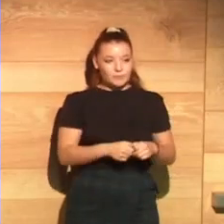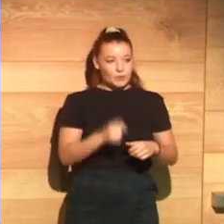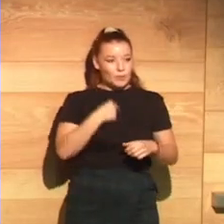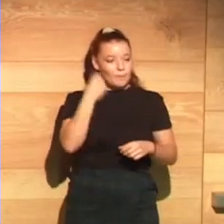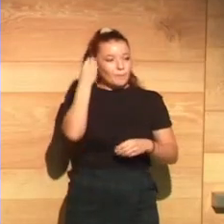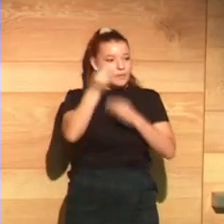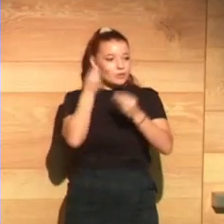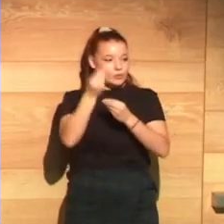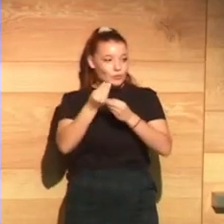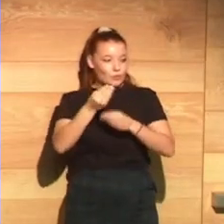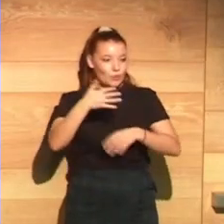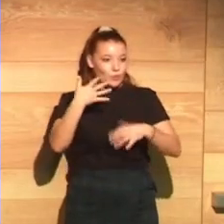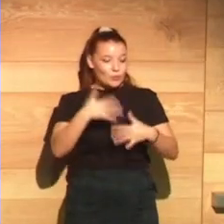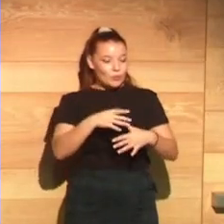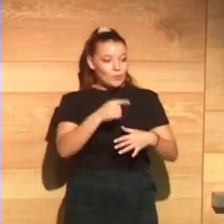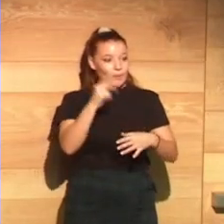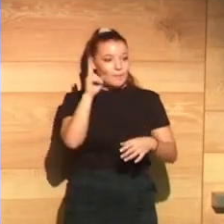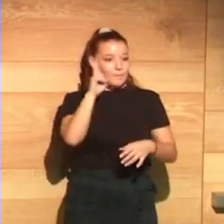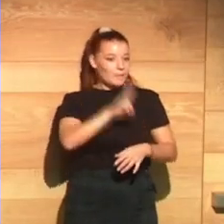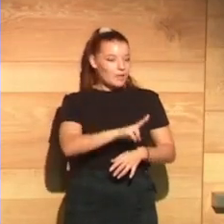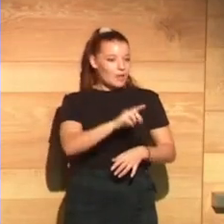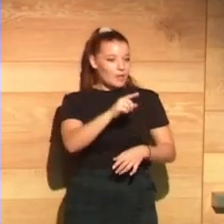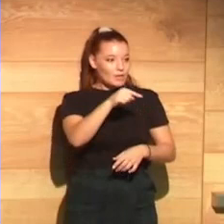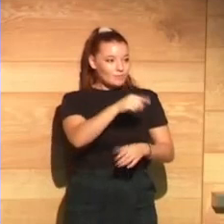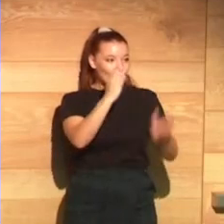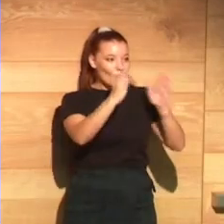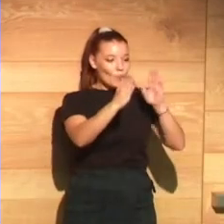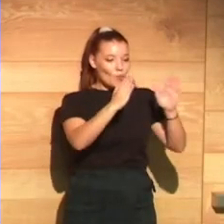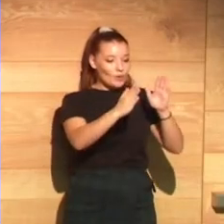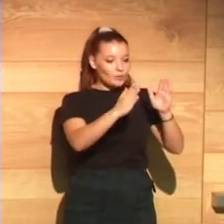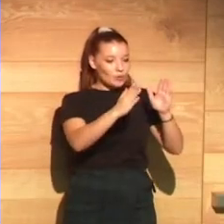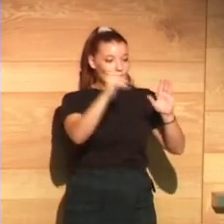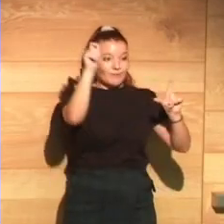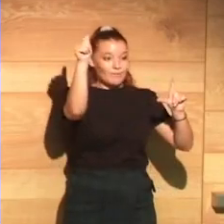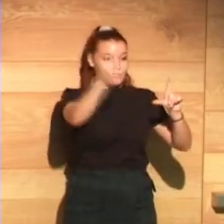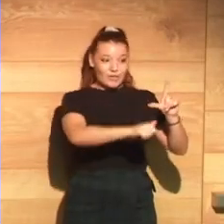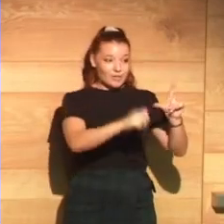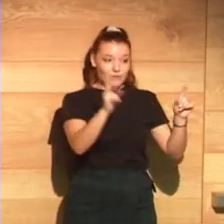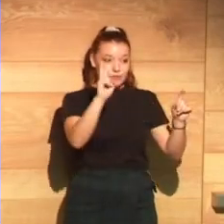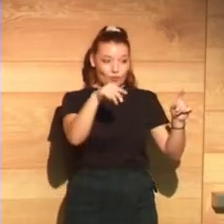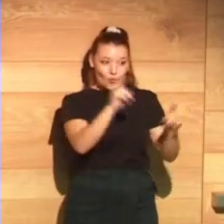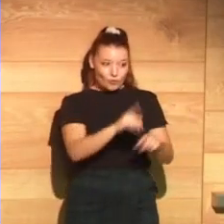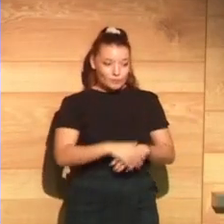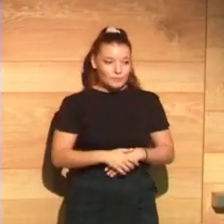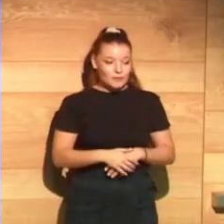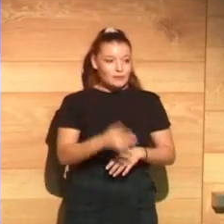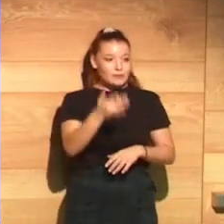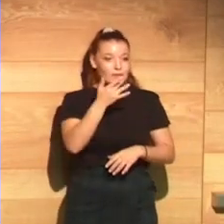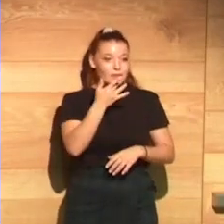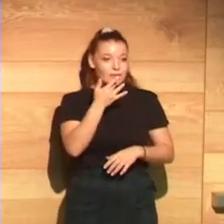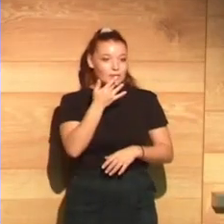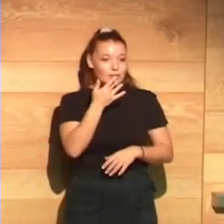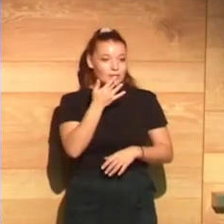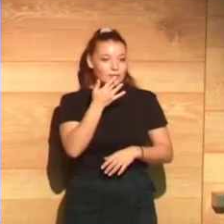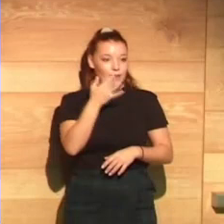es increíble, pero es que esa mirada de lo que estaba viviendo en ese momento se ve en sus películas. O sea, si